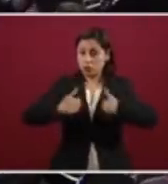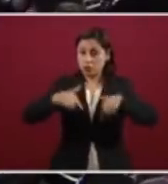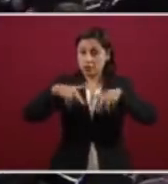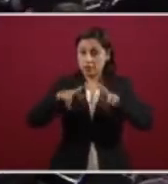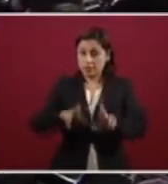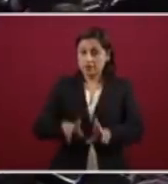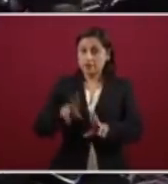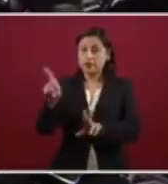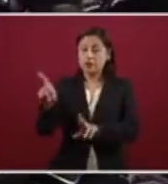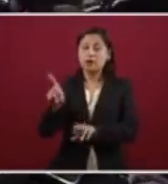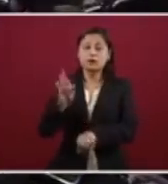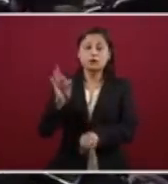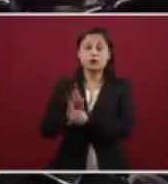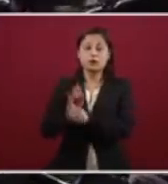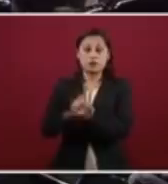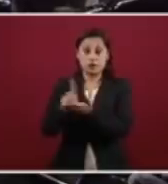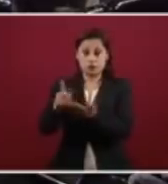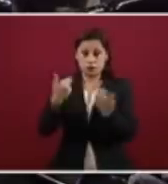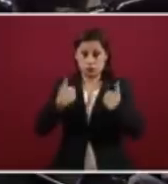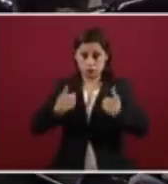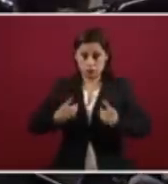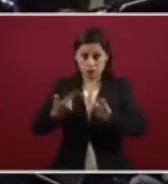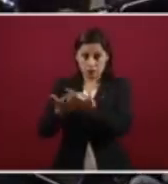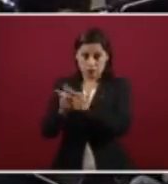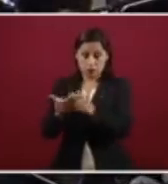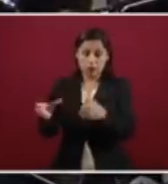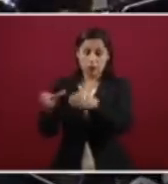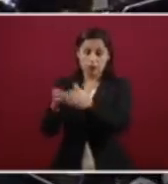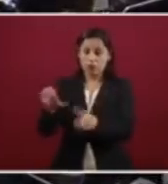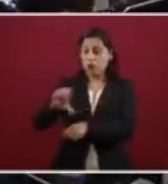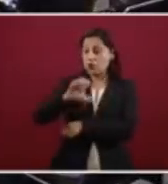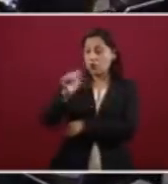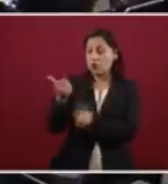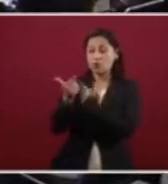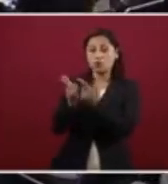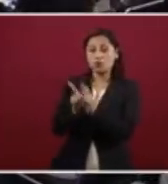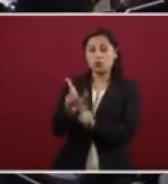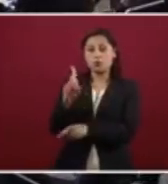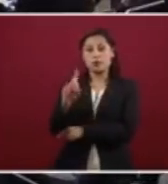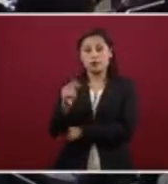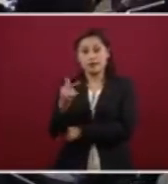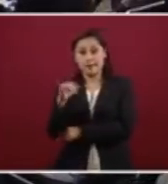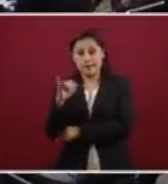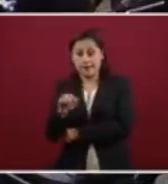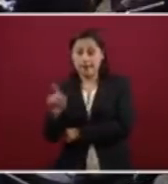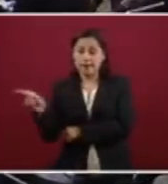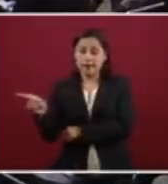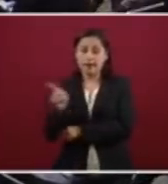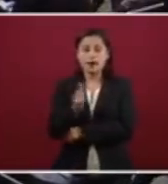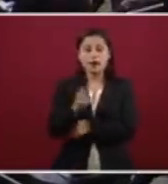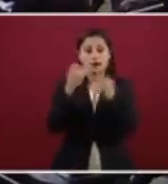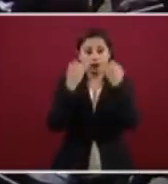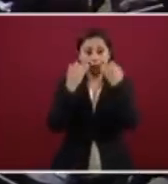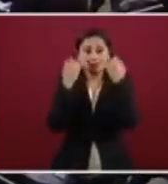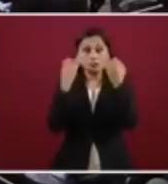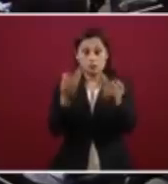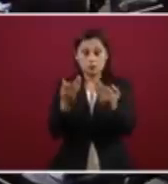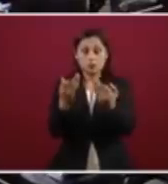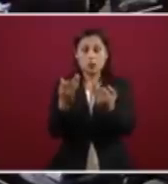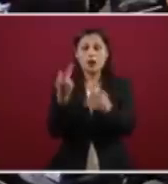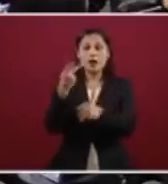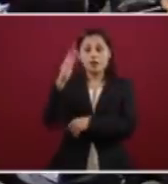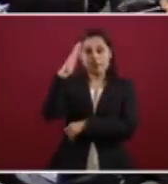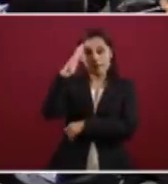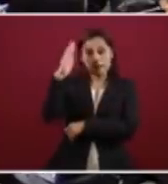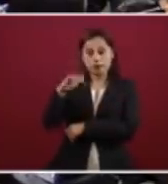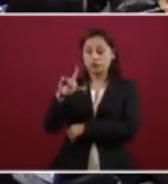e incluso estuvieron presentes los integrantes del GIEI, por lo que el maestro Larrieta afirma pues que estas declaraciones sí